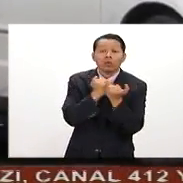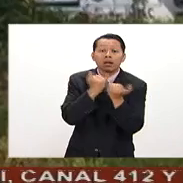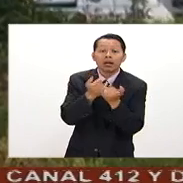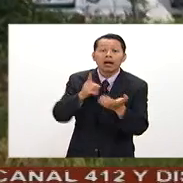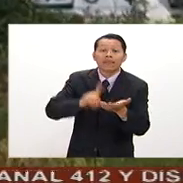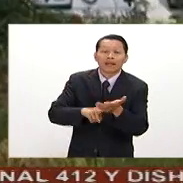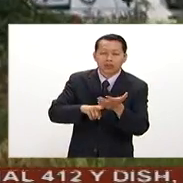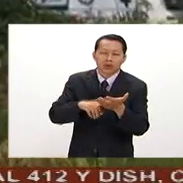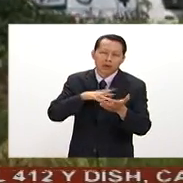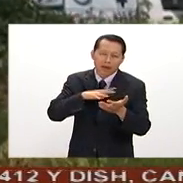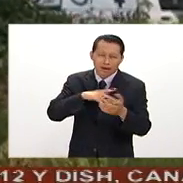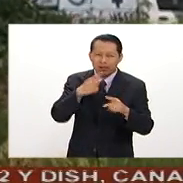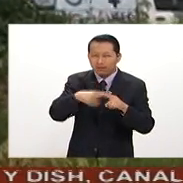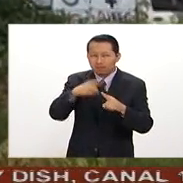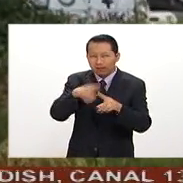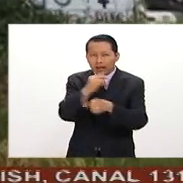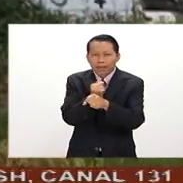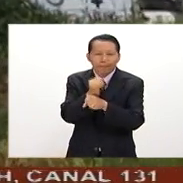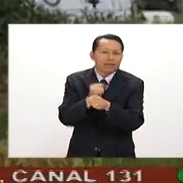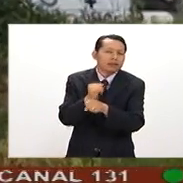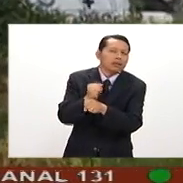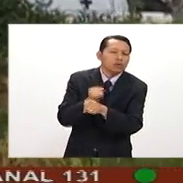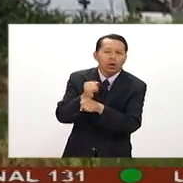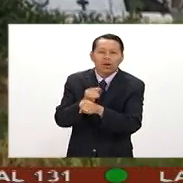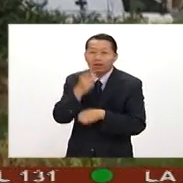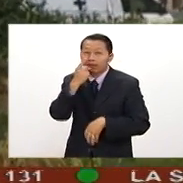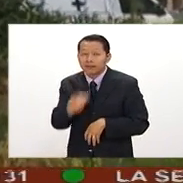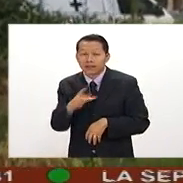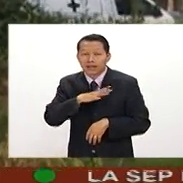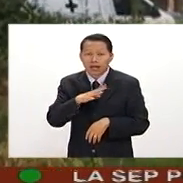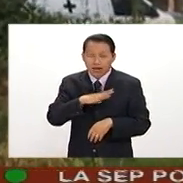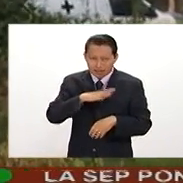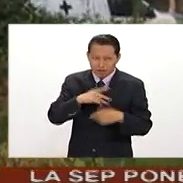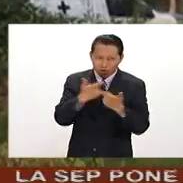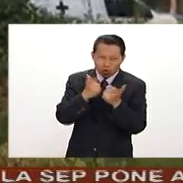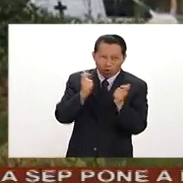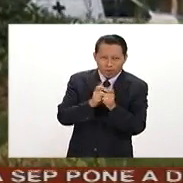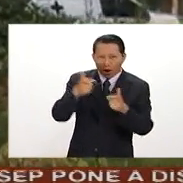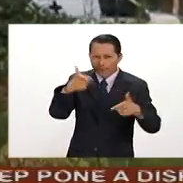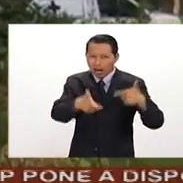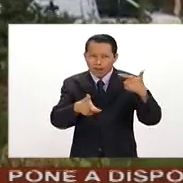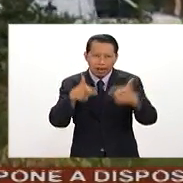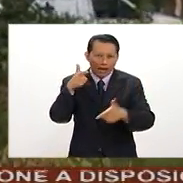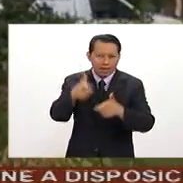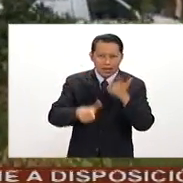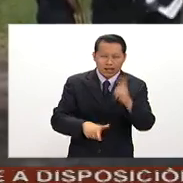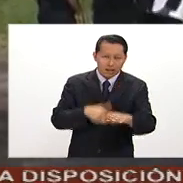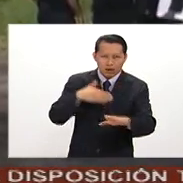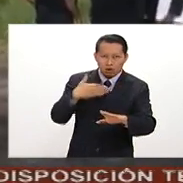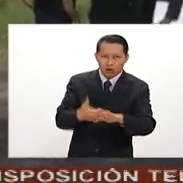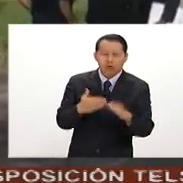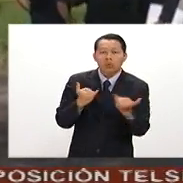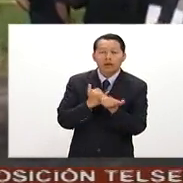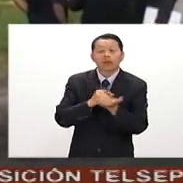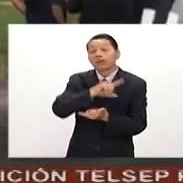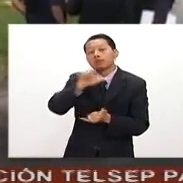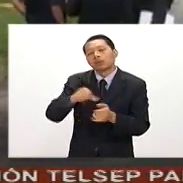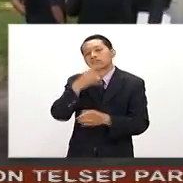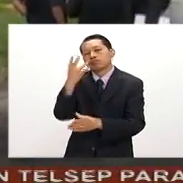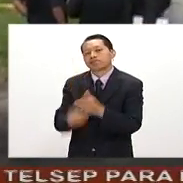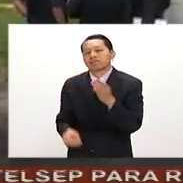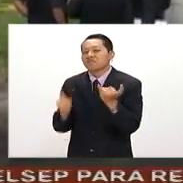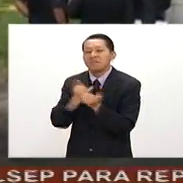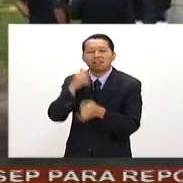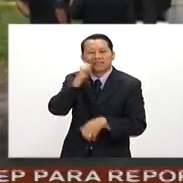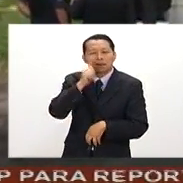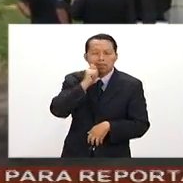de su camioneta. Las investigaciones preliminares apuntan a que un comando armado atacó al subdirector de Seguridad Pública y después se dio a la fuga, como ocurre